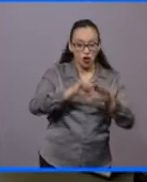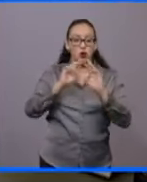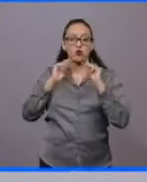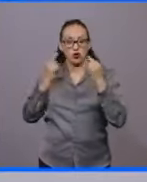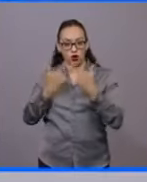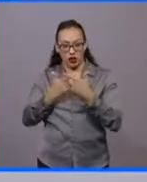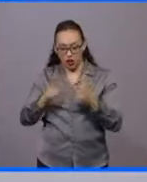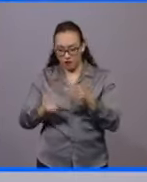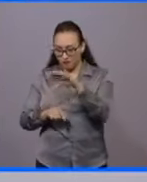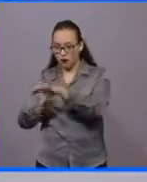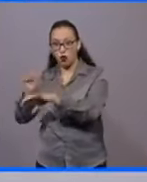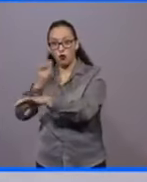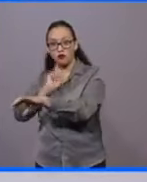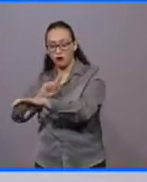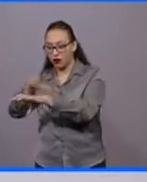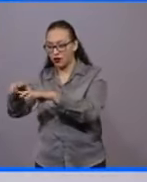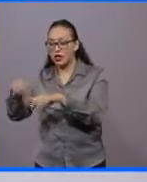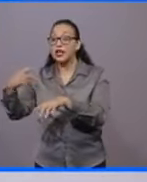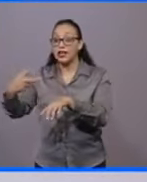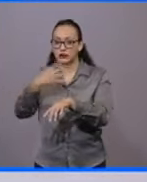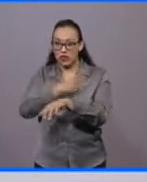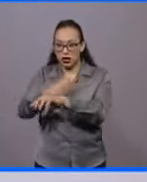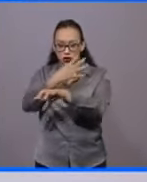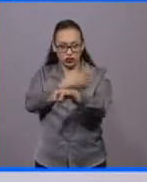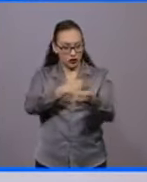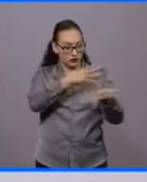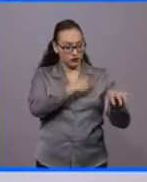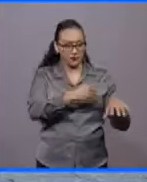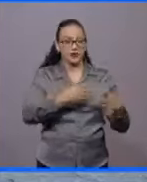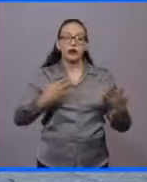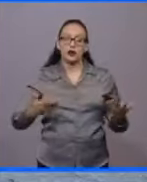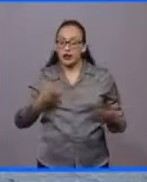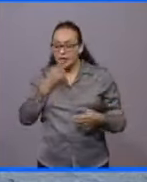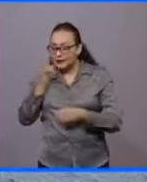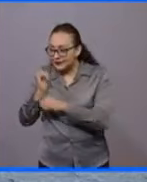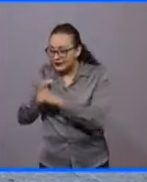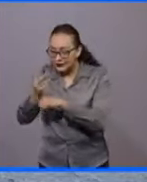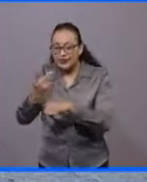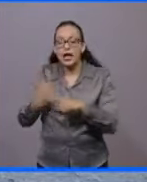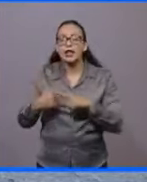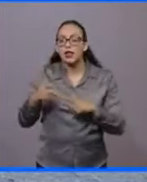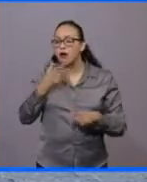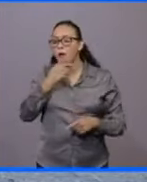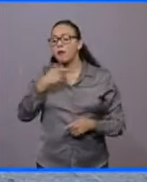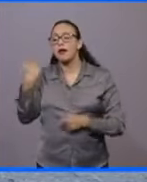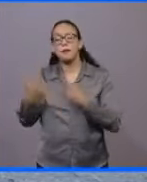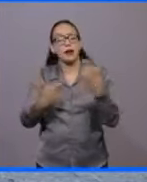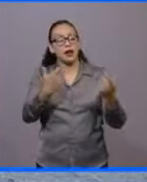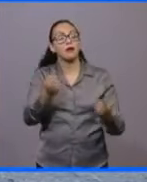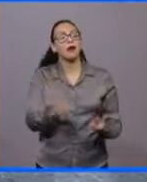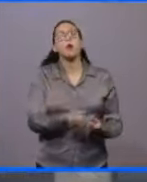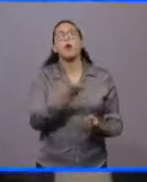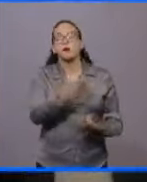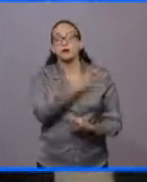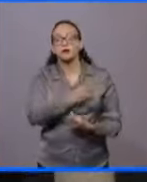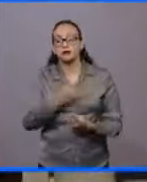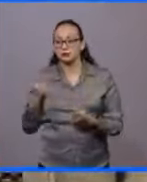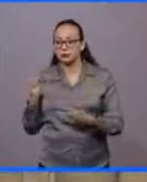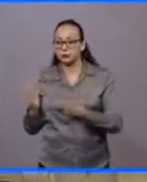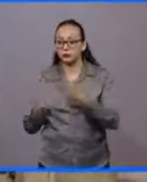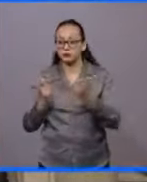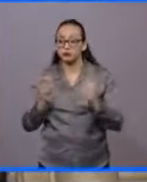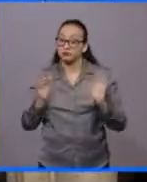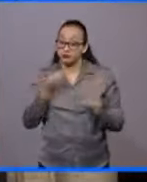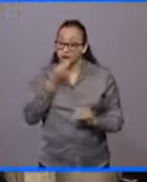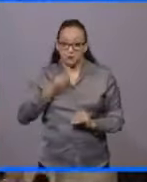Federal Laboral realizó diversas gestiones, como la investigación de dependientes económicos por parte del personal actuarial